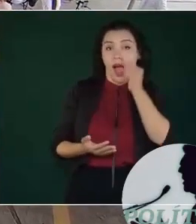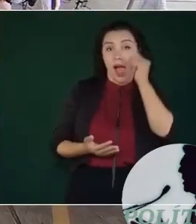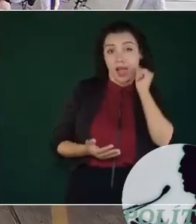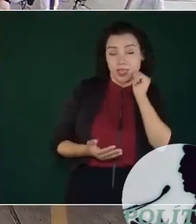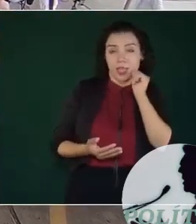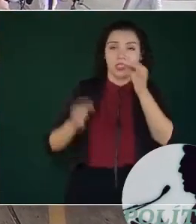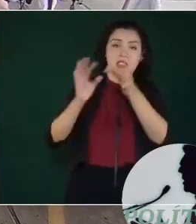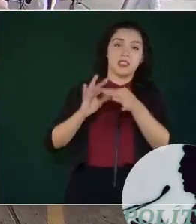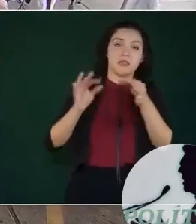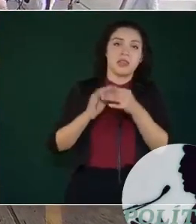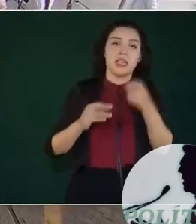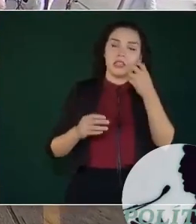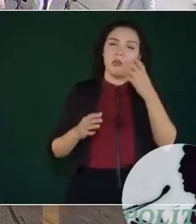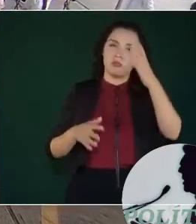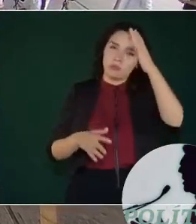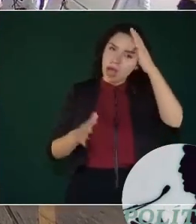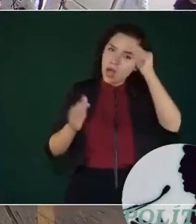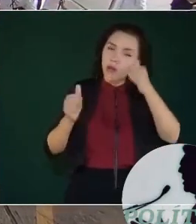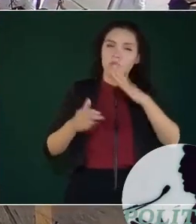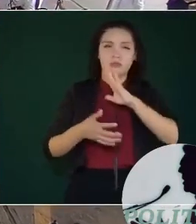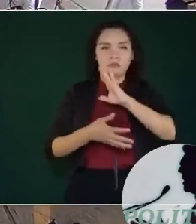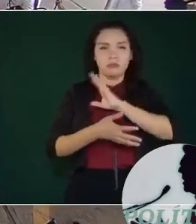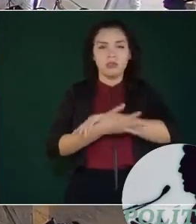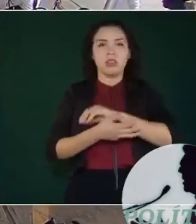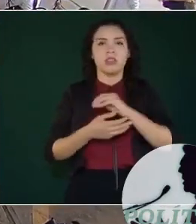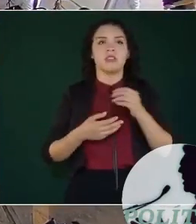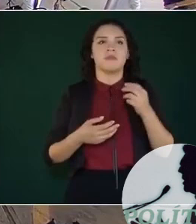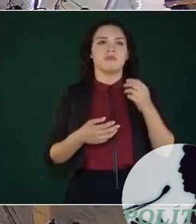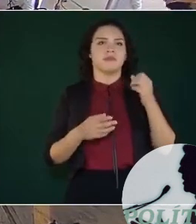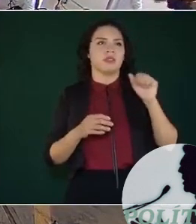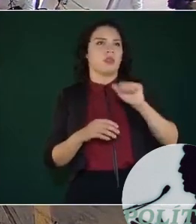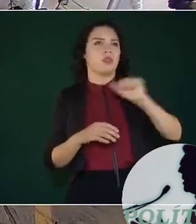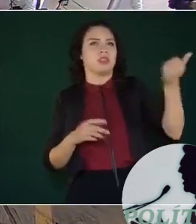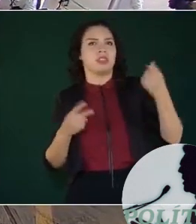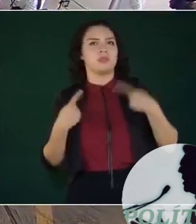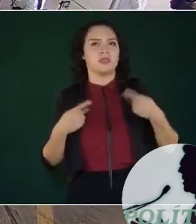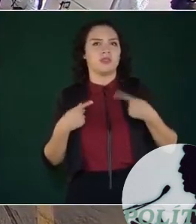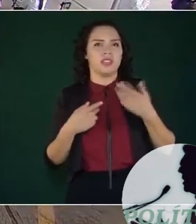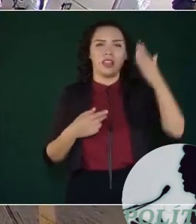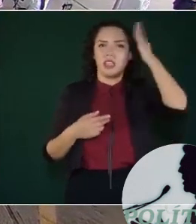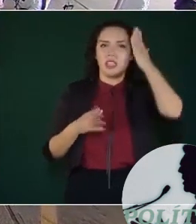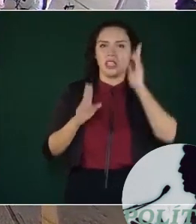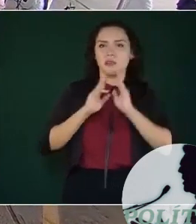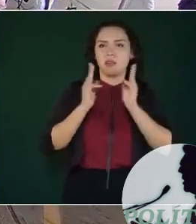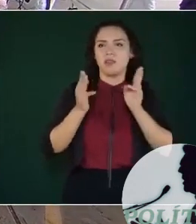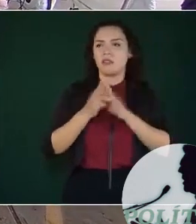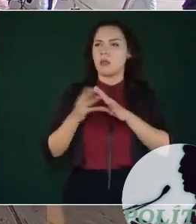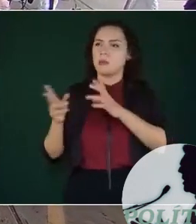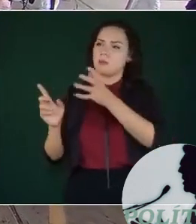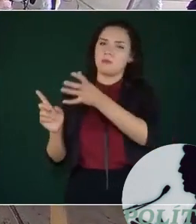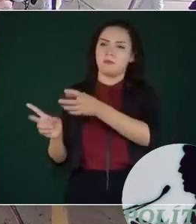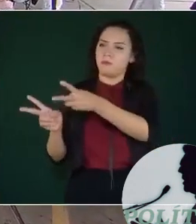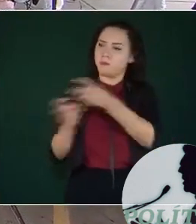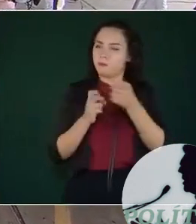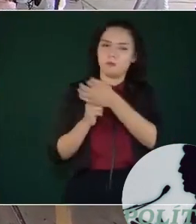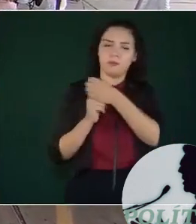mencionaba de este pacto con los criminales que desaparecen personas y que no dejan que se busquen a esas